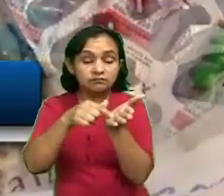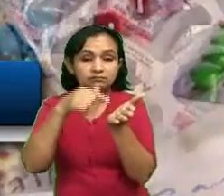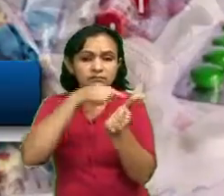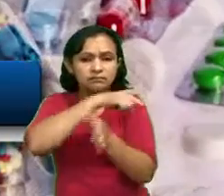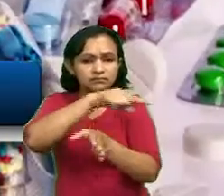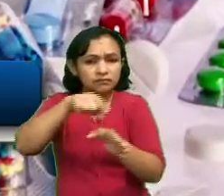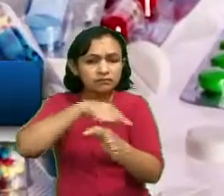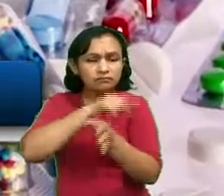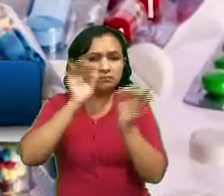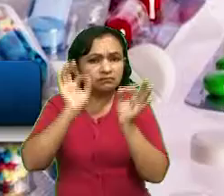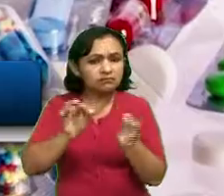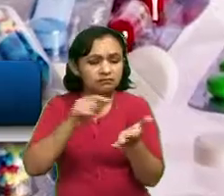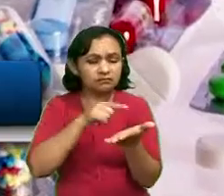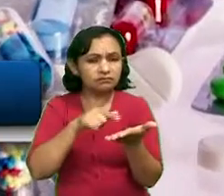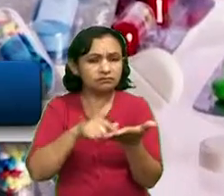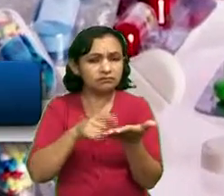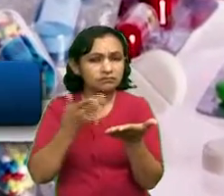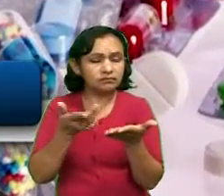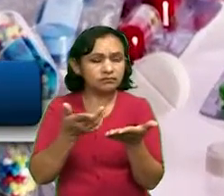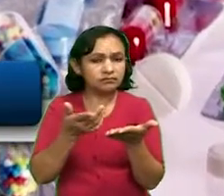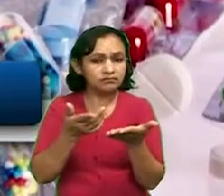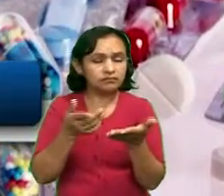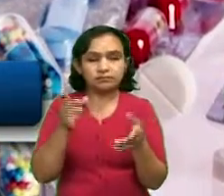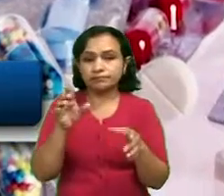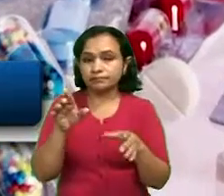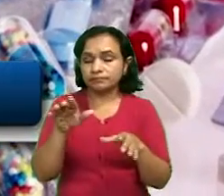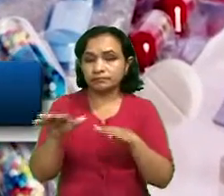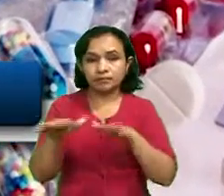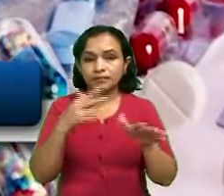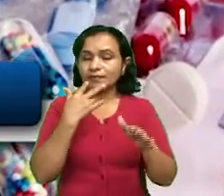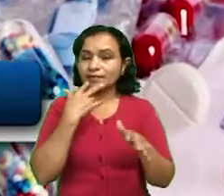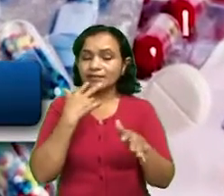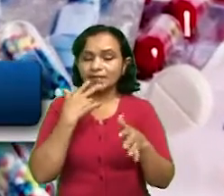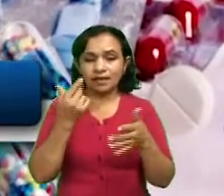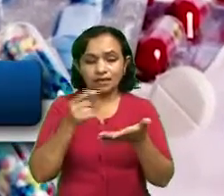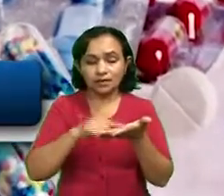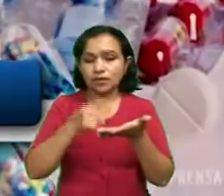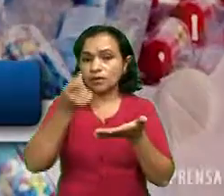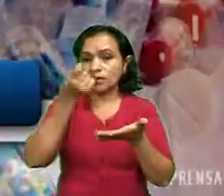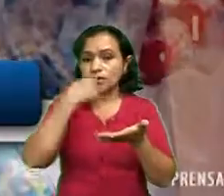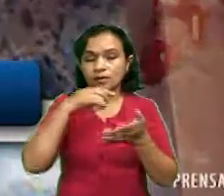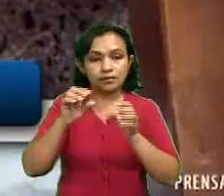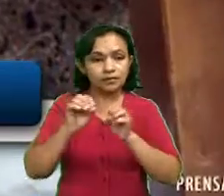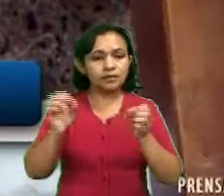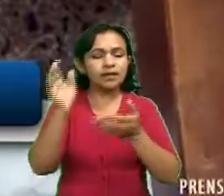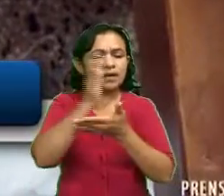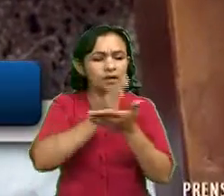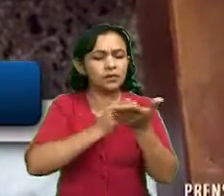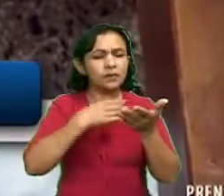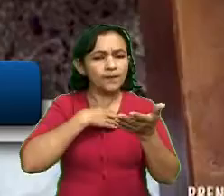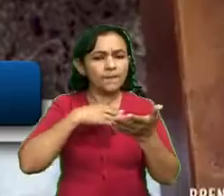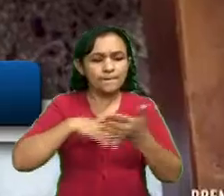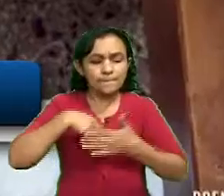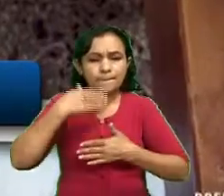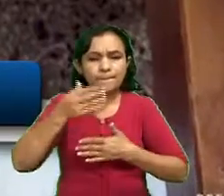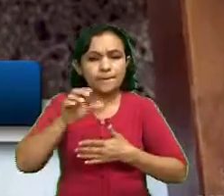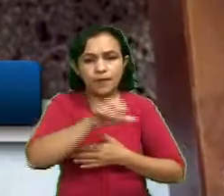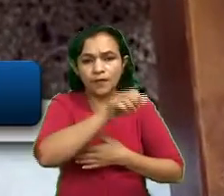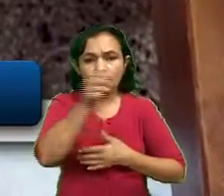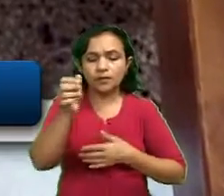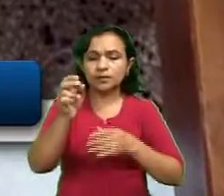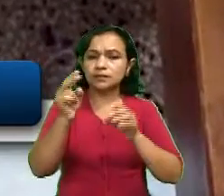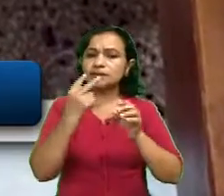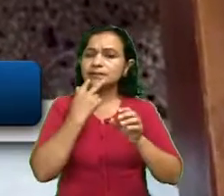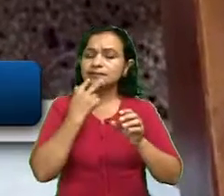horas, tantos días de estar así. Porque el producto no debe de darte... No debe provocar... digamos, hay productos que sí te van a dar náuseas, pero